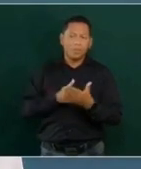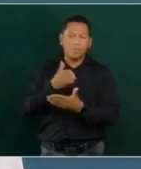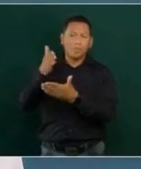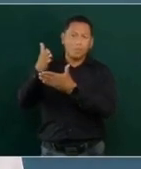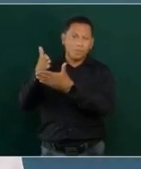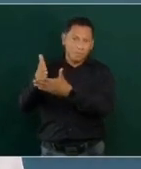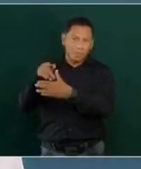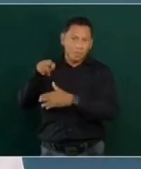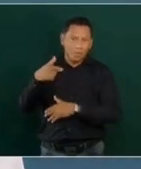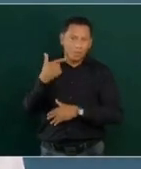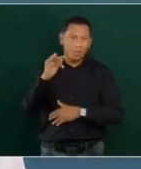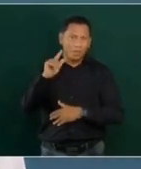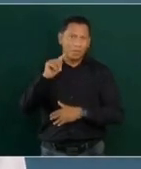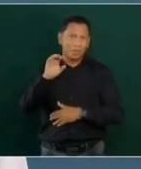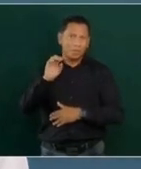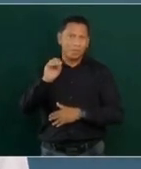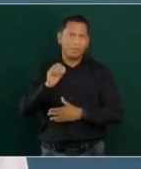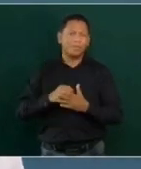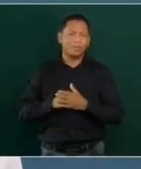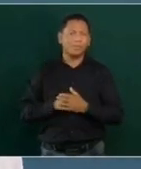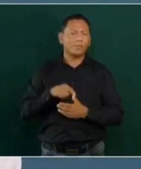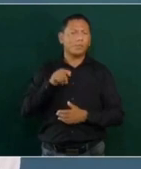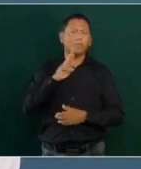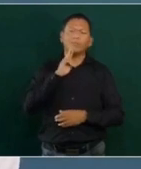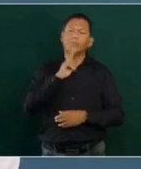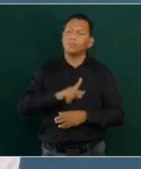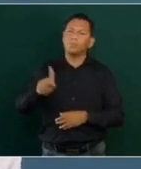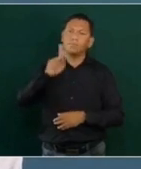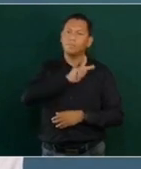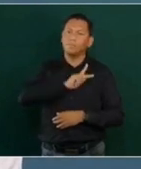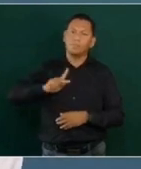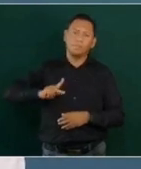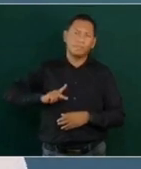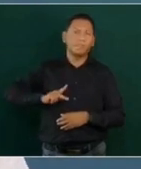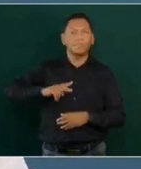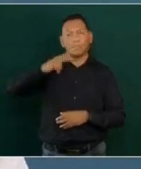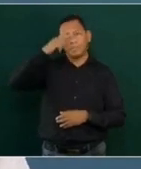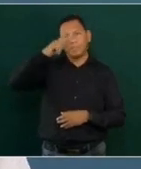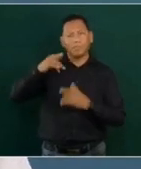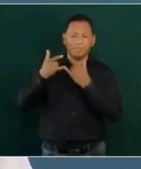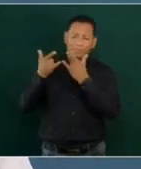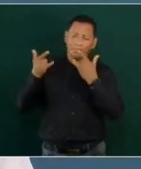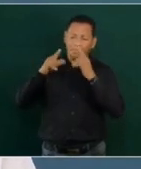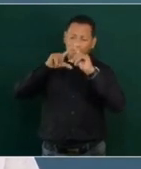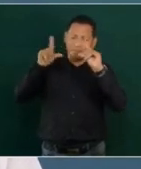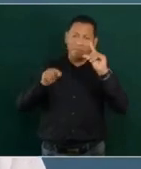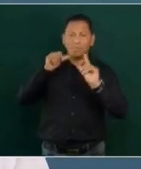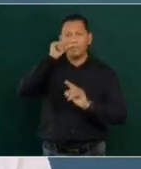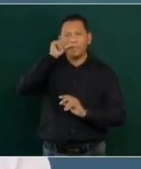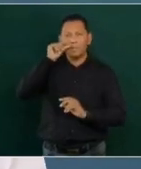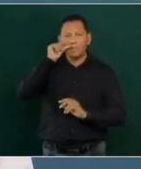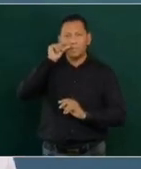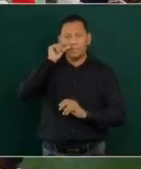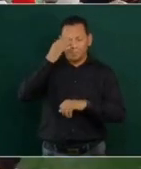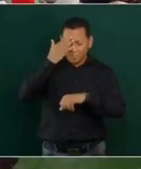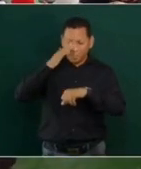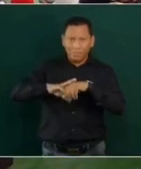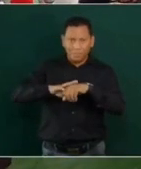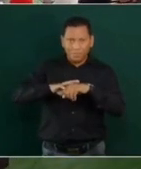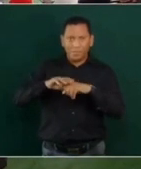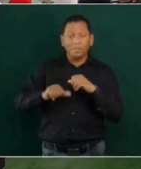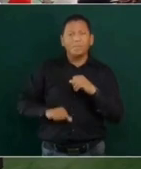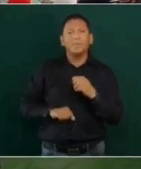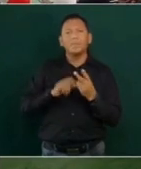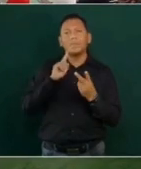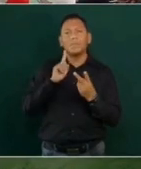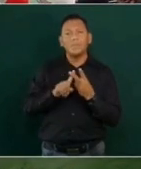siempre, lo considero el mejor presidente de México de la historia. Tengo también